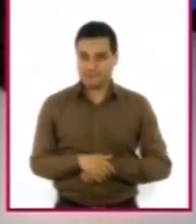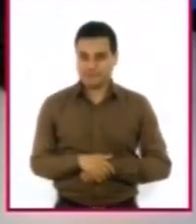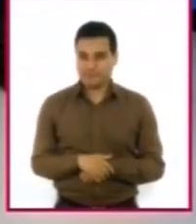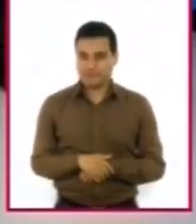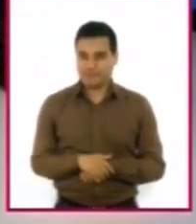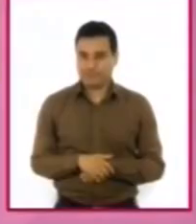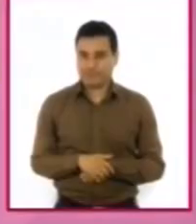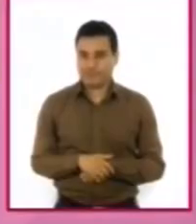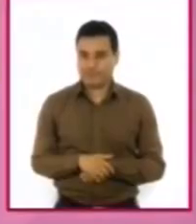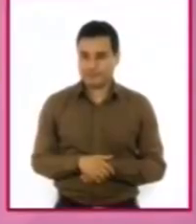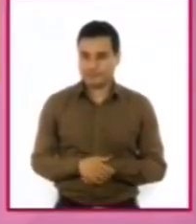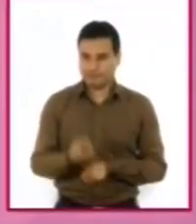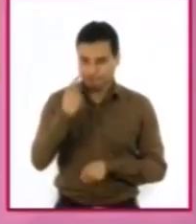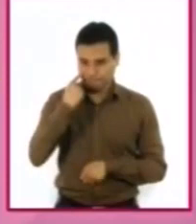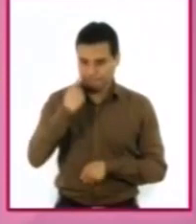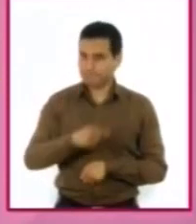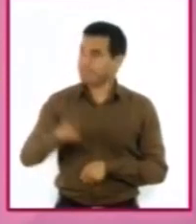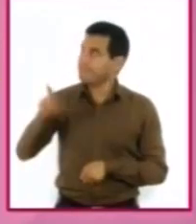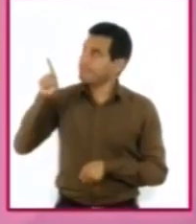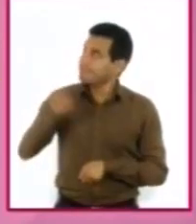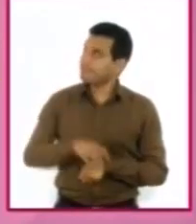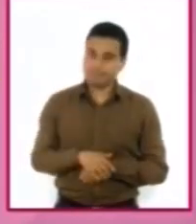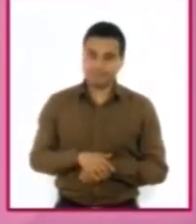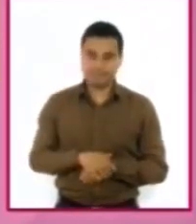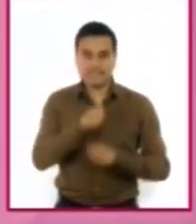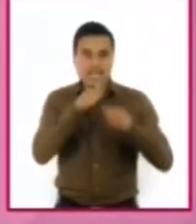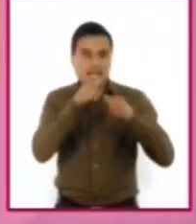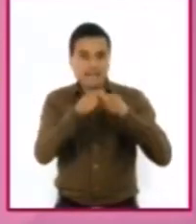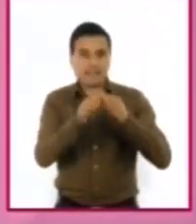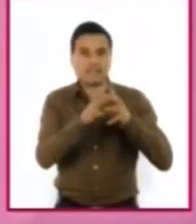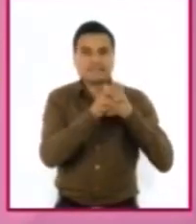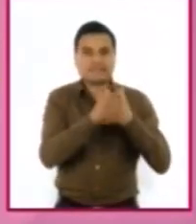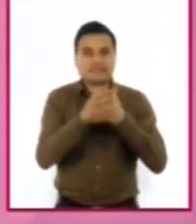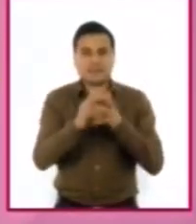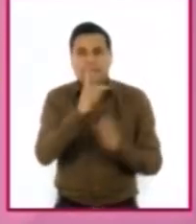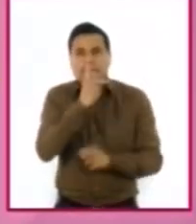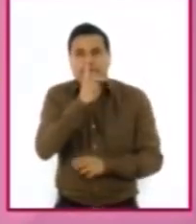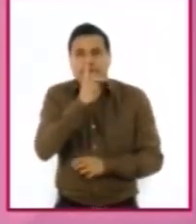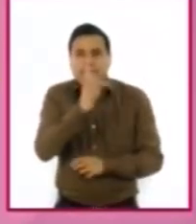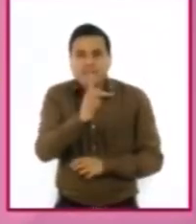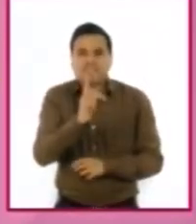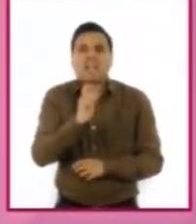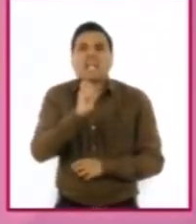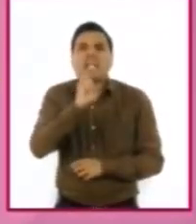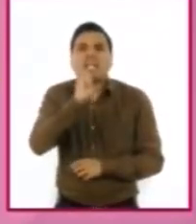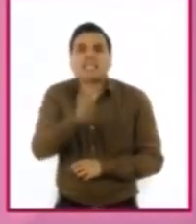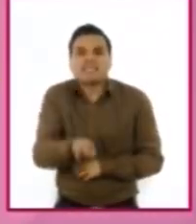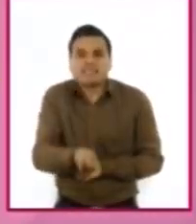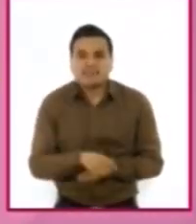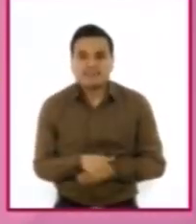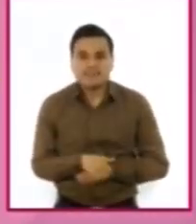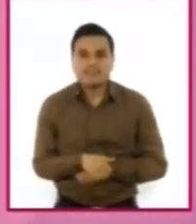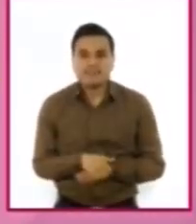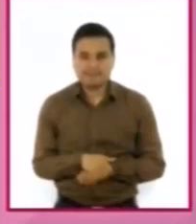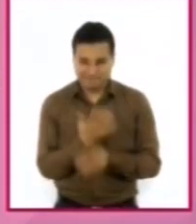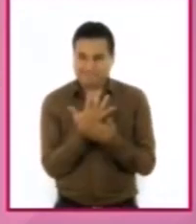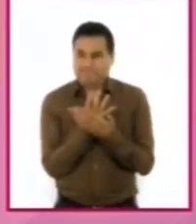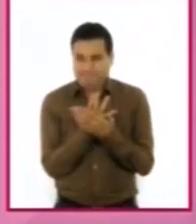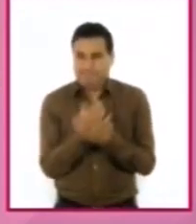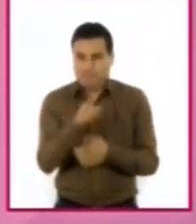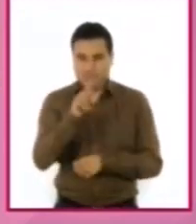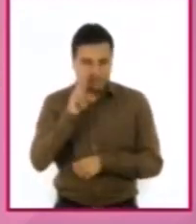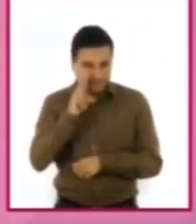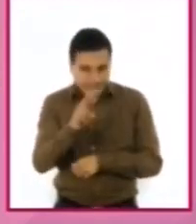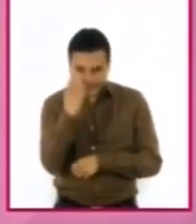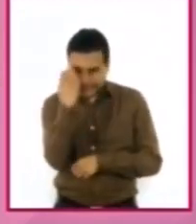letras aparecerán en pantalla, están en desorden y forman un término. ¿Cuál es? Les damos unos segundos para